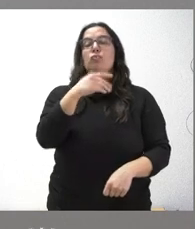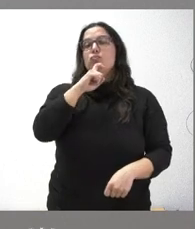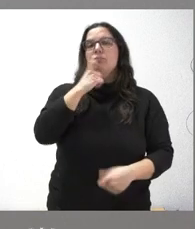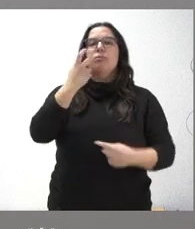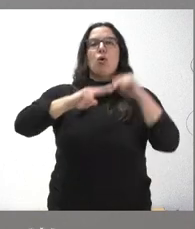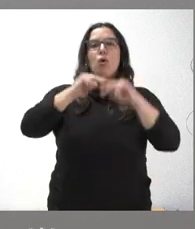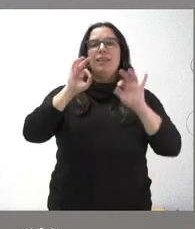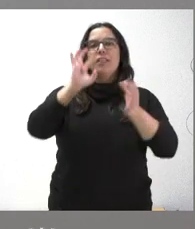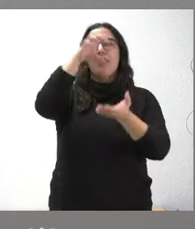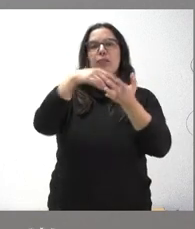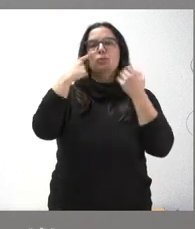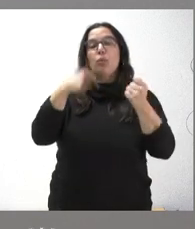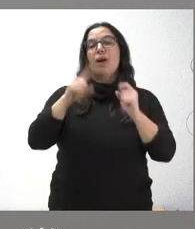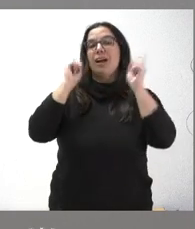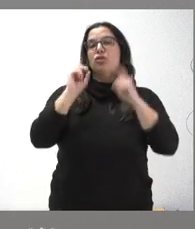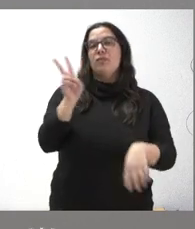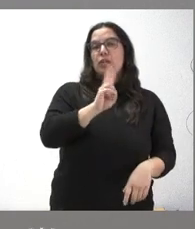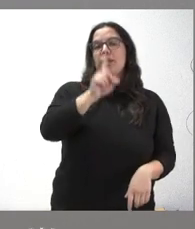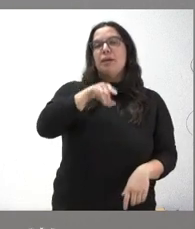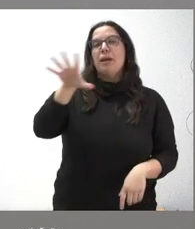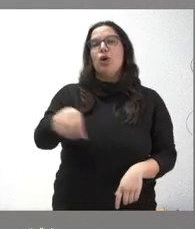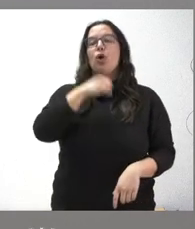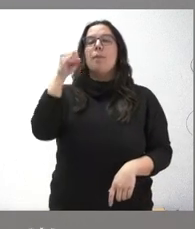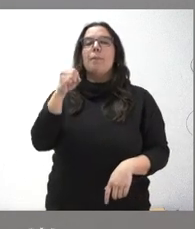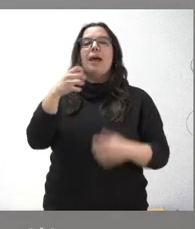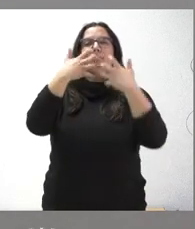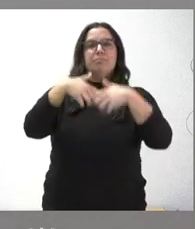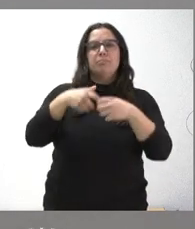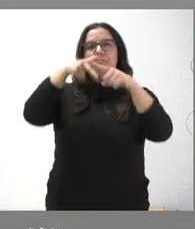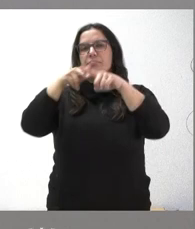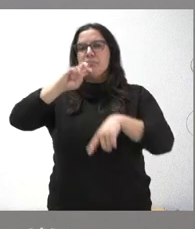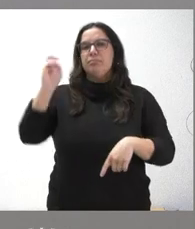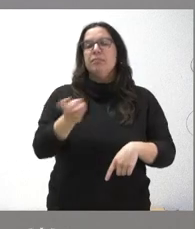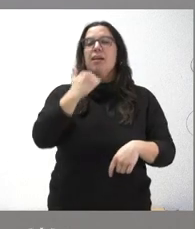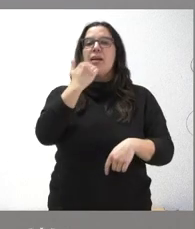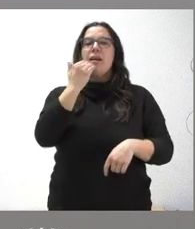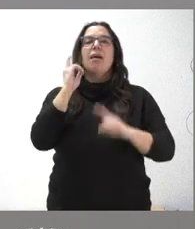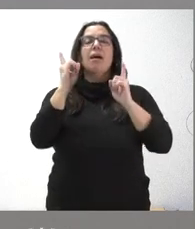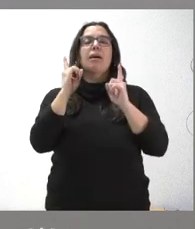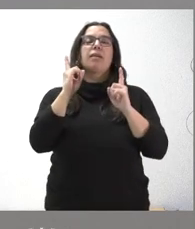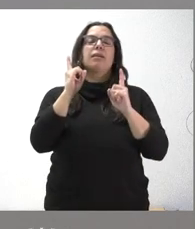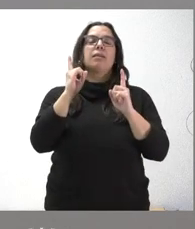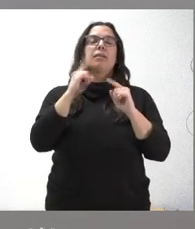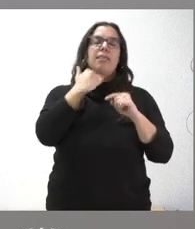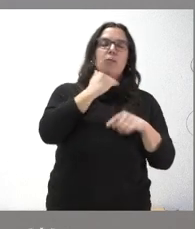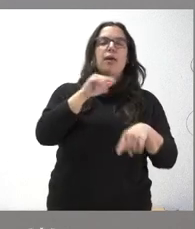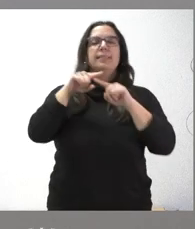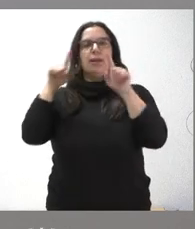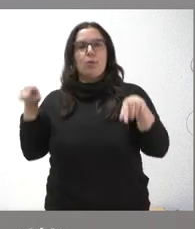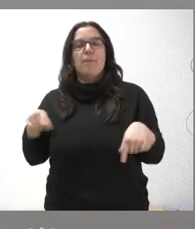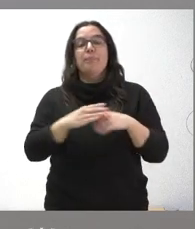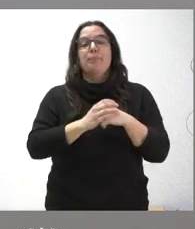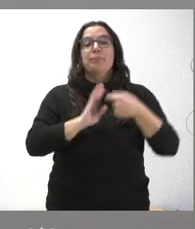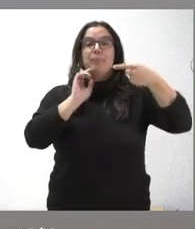centros de salud en este caso en valla oliz y la compra de Nuevo equipamiento tecnológico en este caso en Zamora y en Segovia en el caso